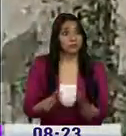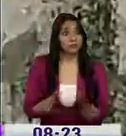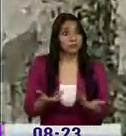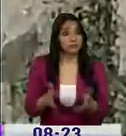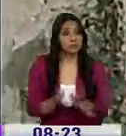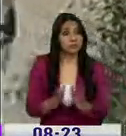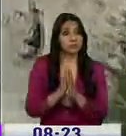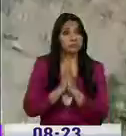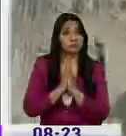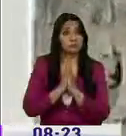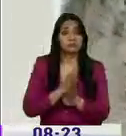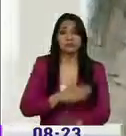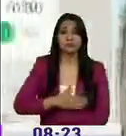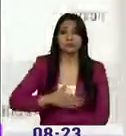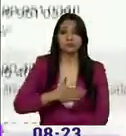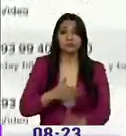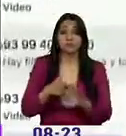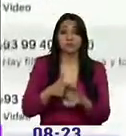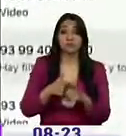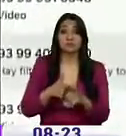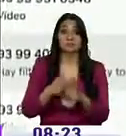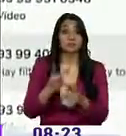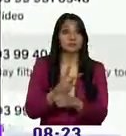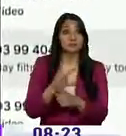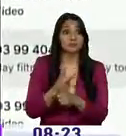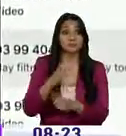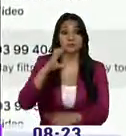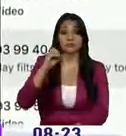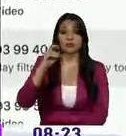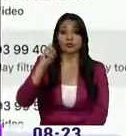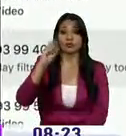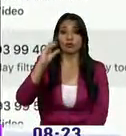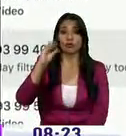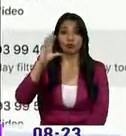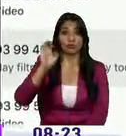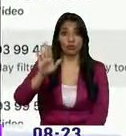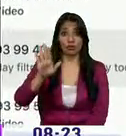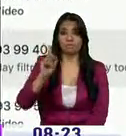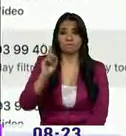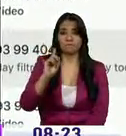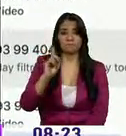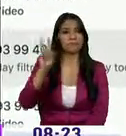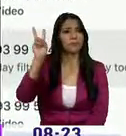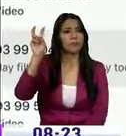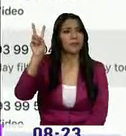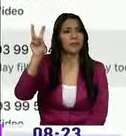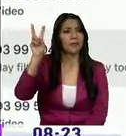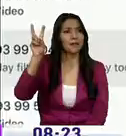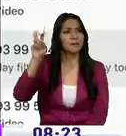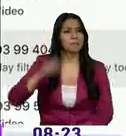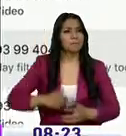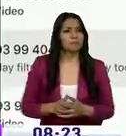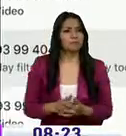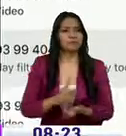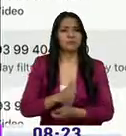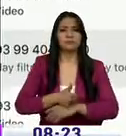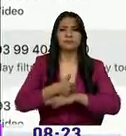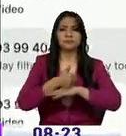ustedes. En este caso en Conocoto, más que la GAT, es el tema de la